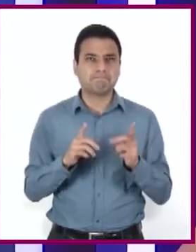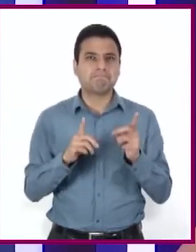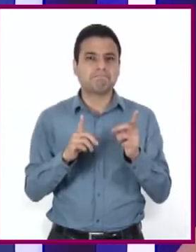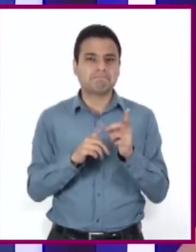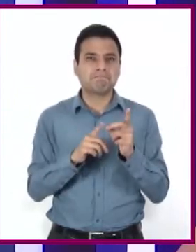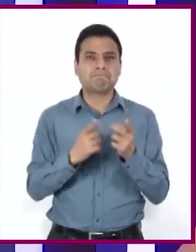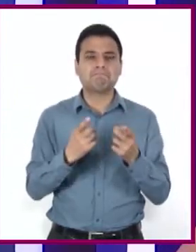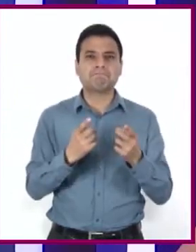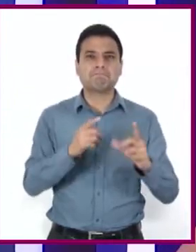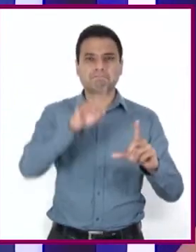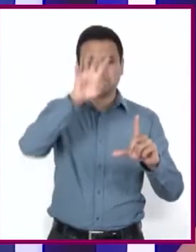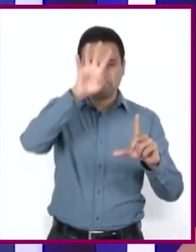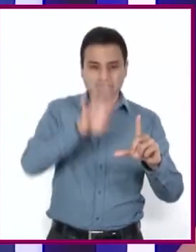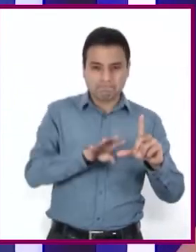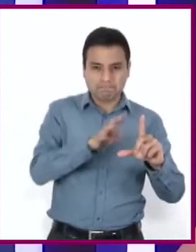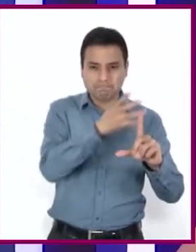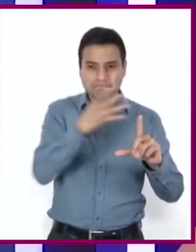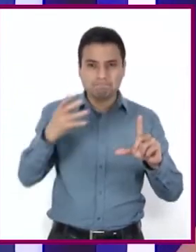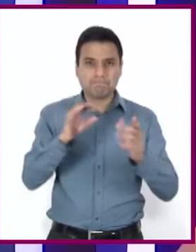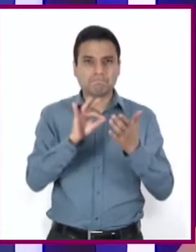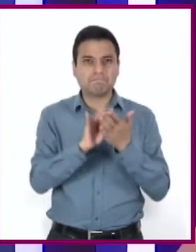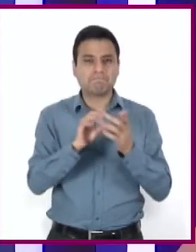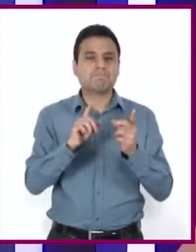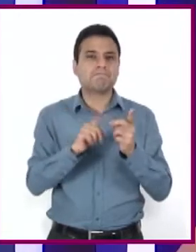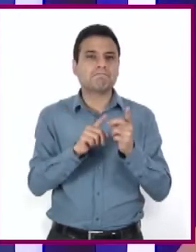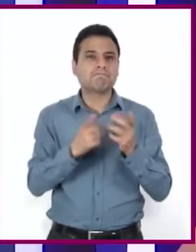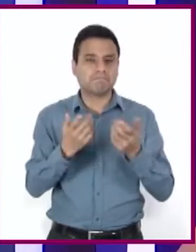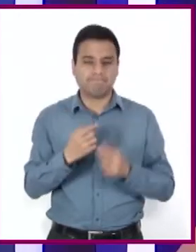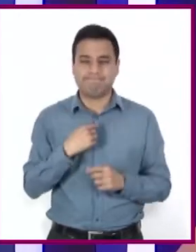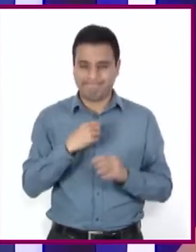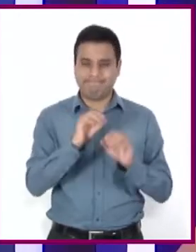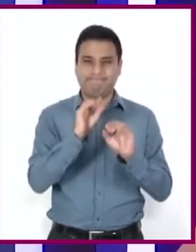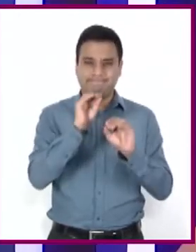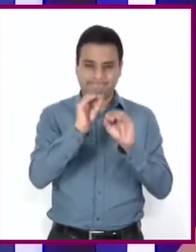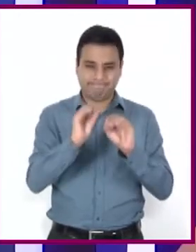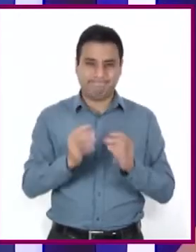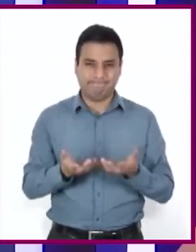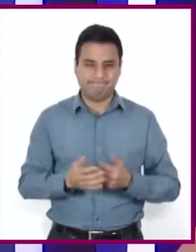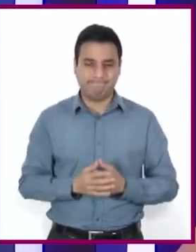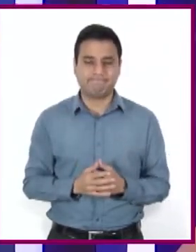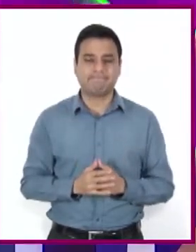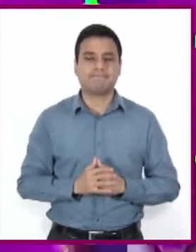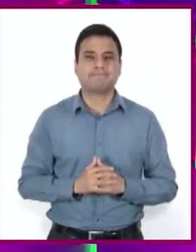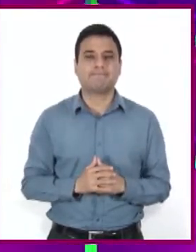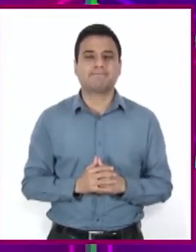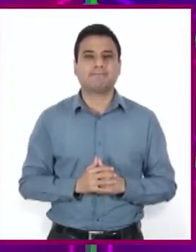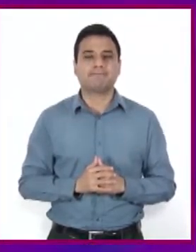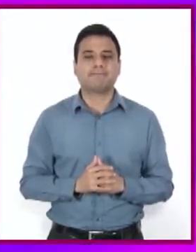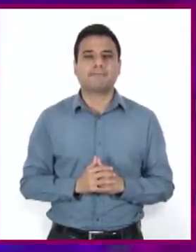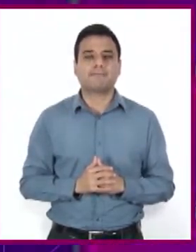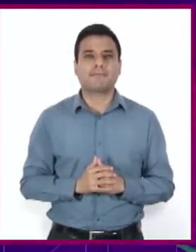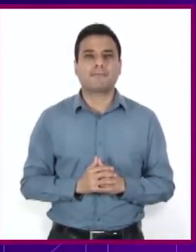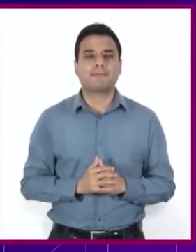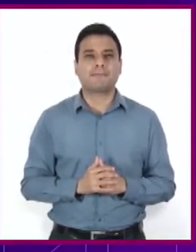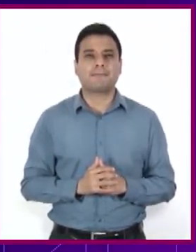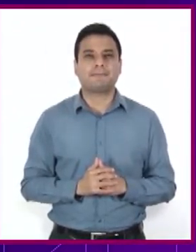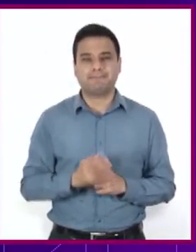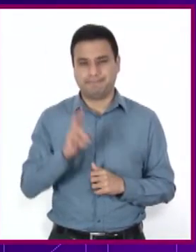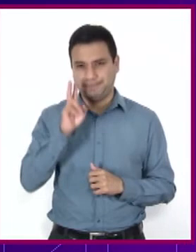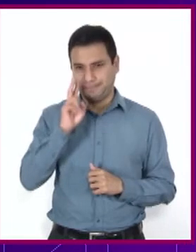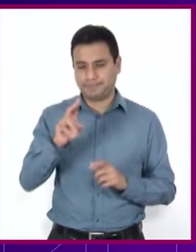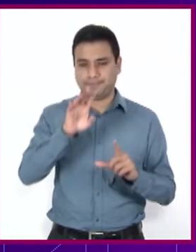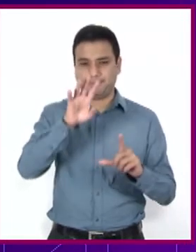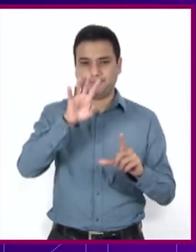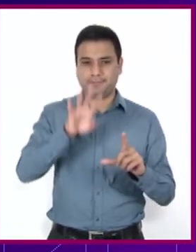una tabulación y representaremos de forma gráfica nuestra situación problema. En la tabla,